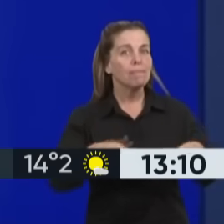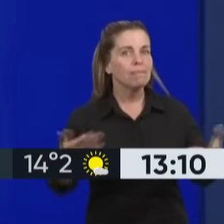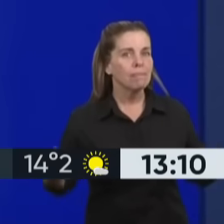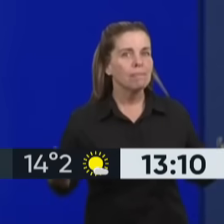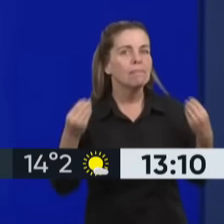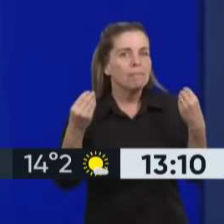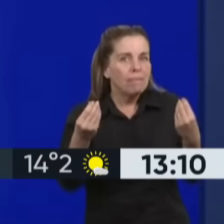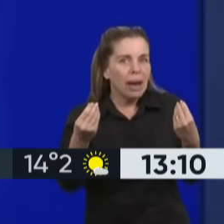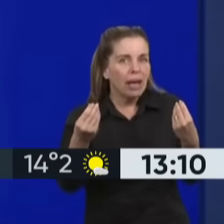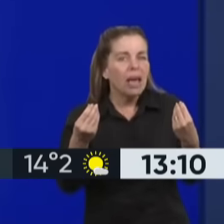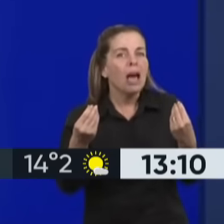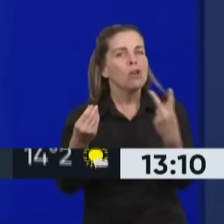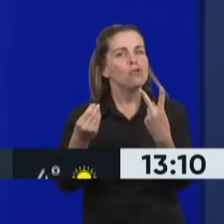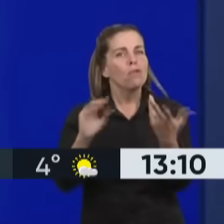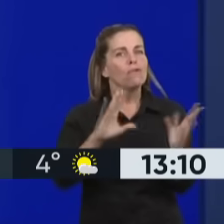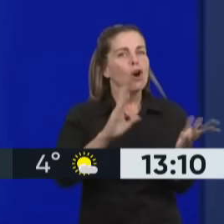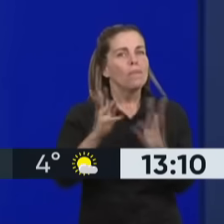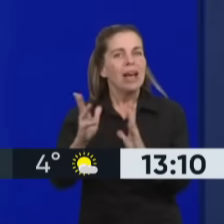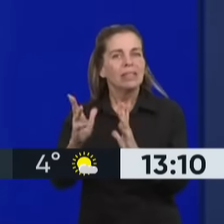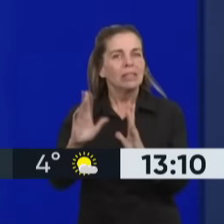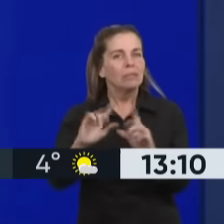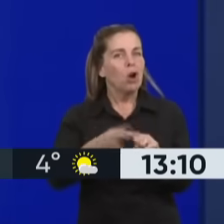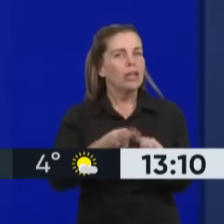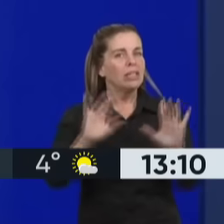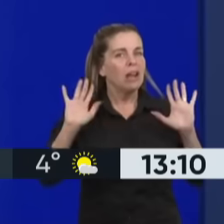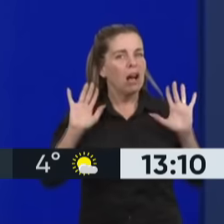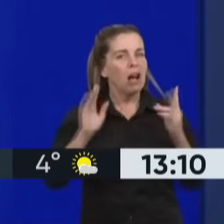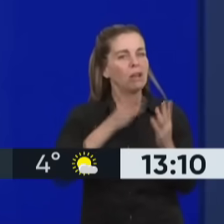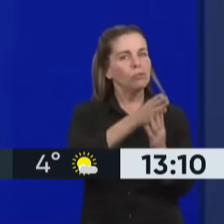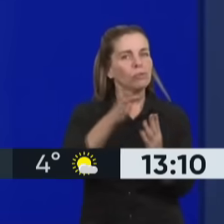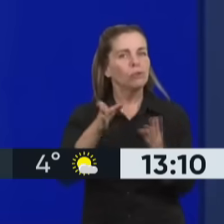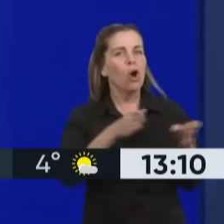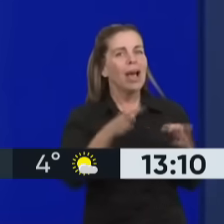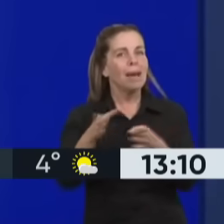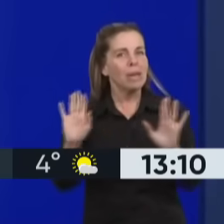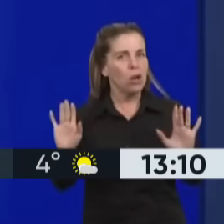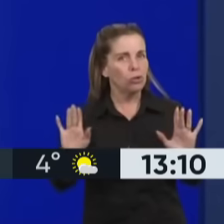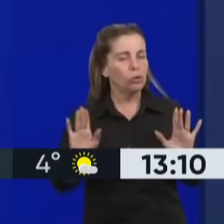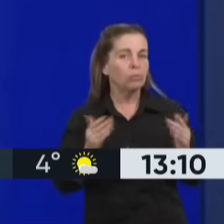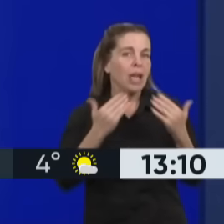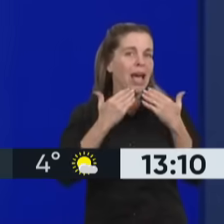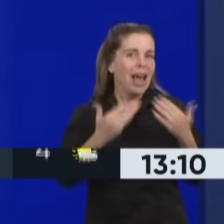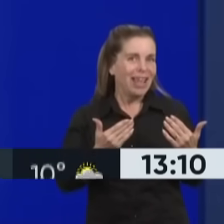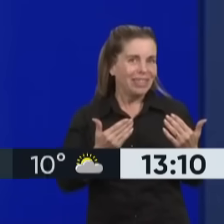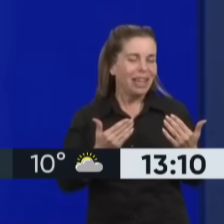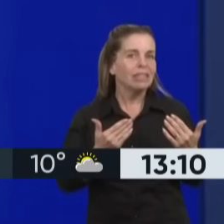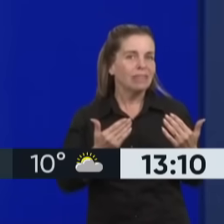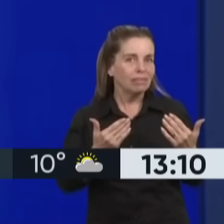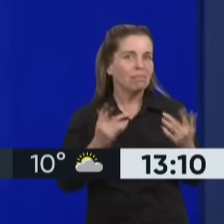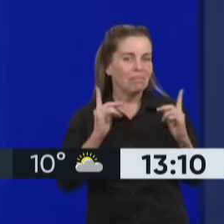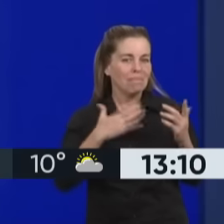para poder enfrentarse a dos modelos. Y afortunadamente, y gracias al talento enorme de cada uno de